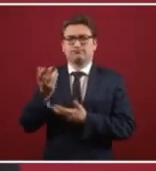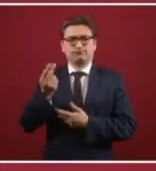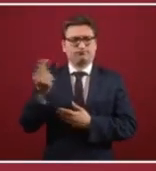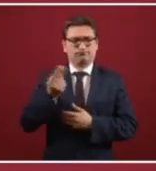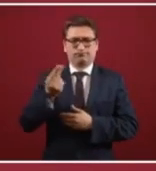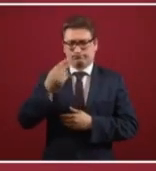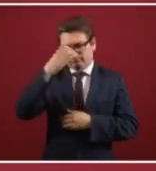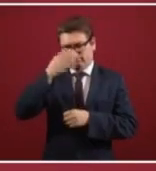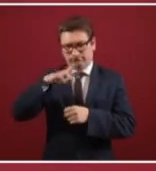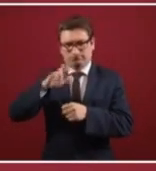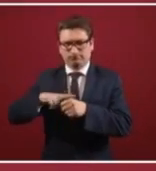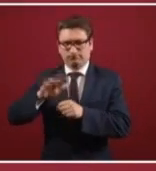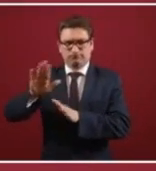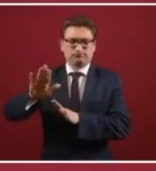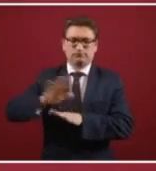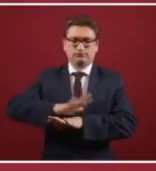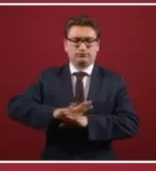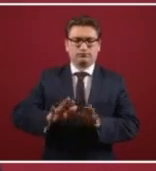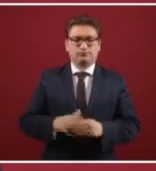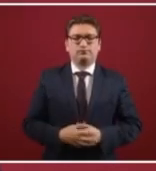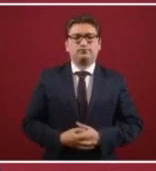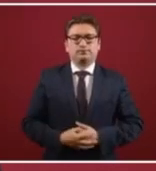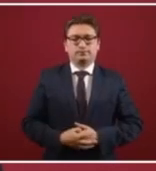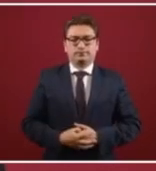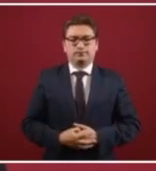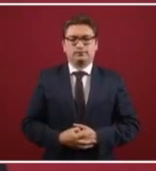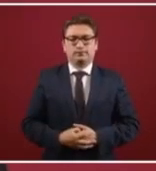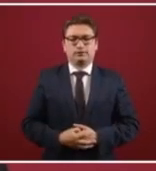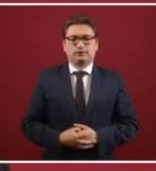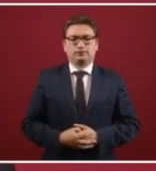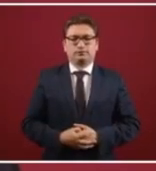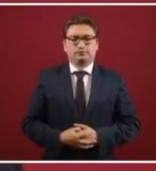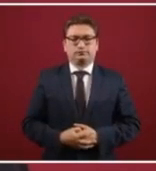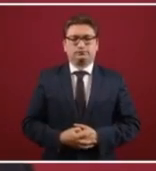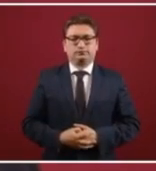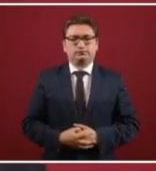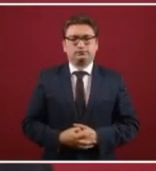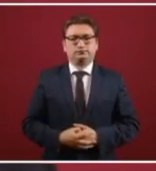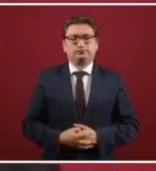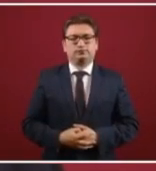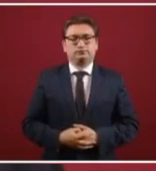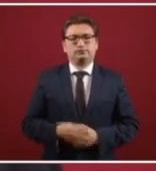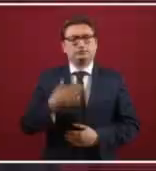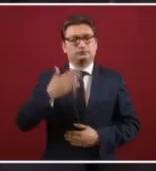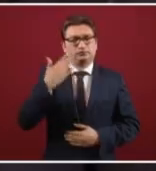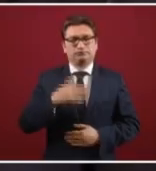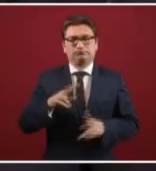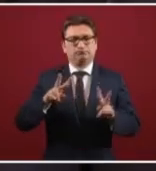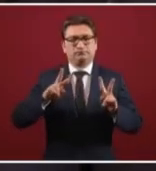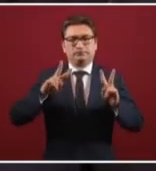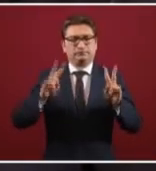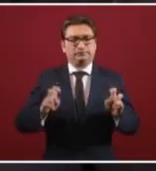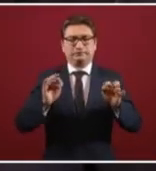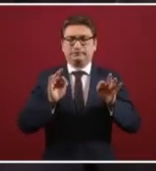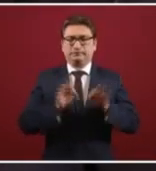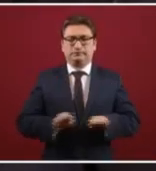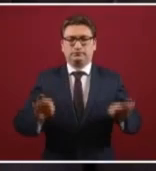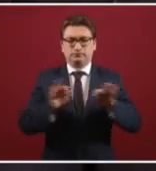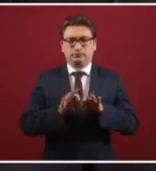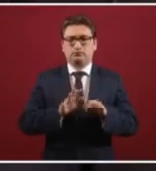del extranjero en un asunto tan delicado como es el